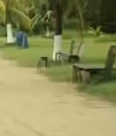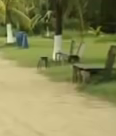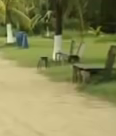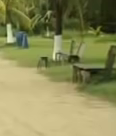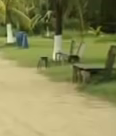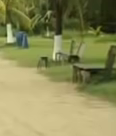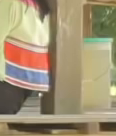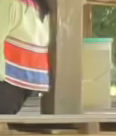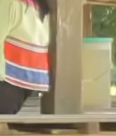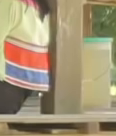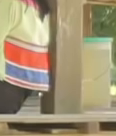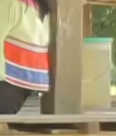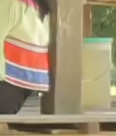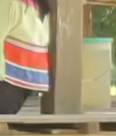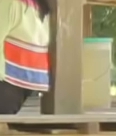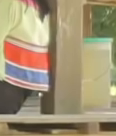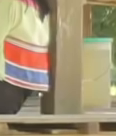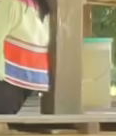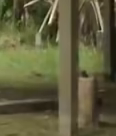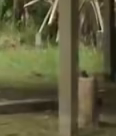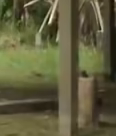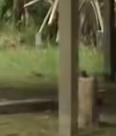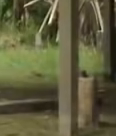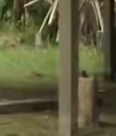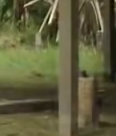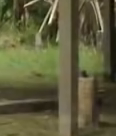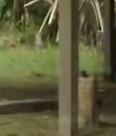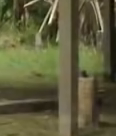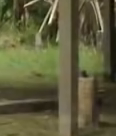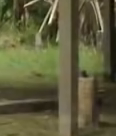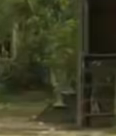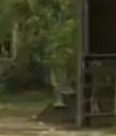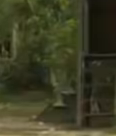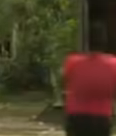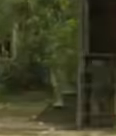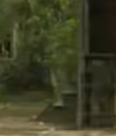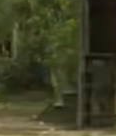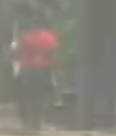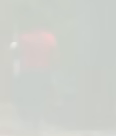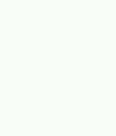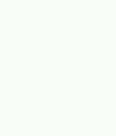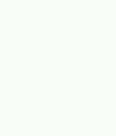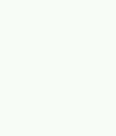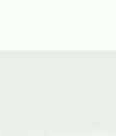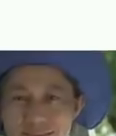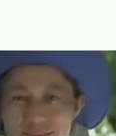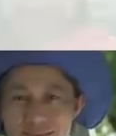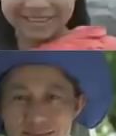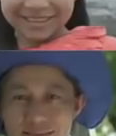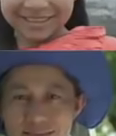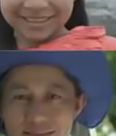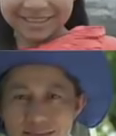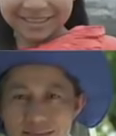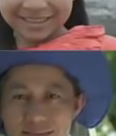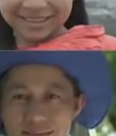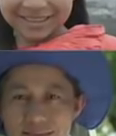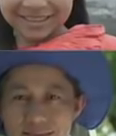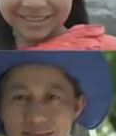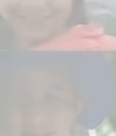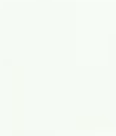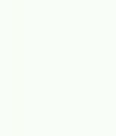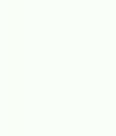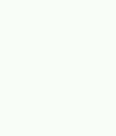rimanata. Hawa rimana pasa chingapa estado peruano rimashkata coronavirus manda. Wangurisha winsi